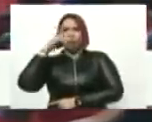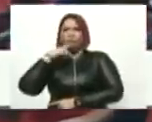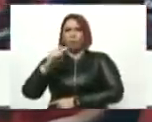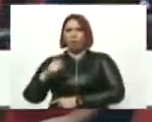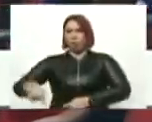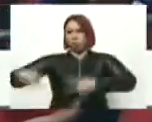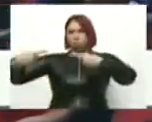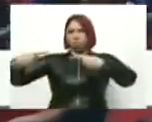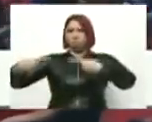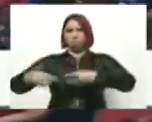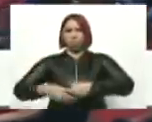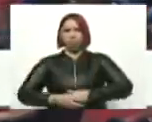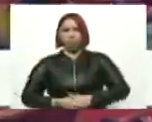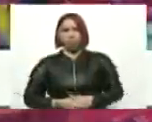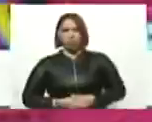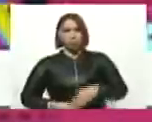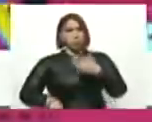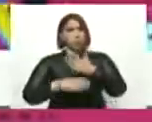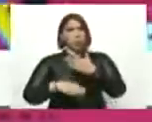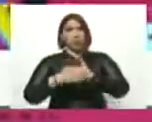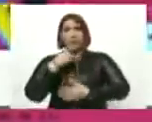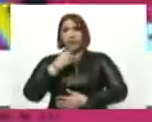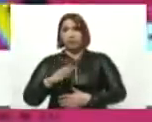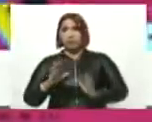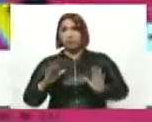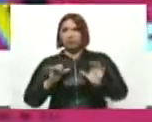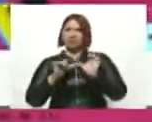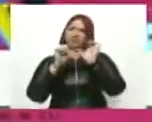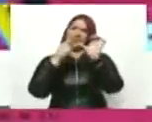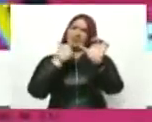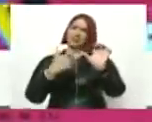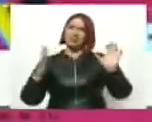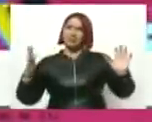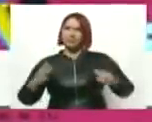peleados. Todavía lo dicen, sigan así diciéndolo.